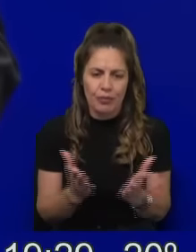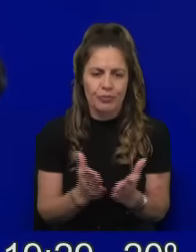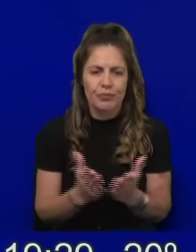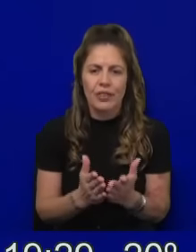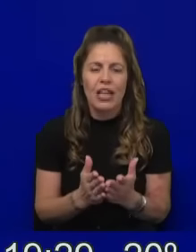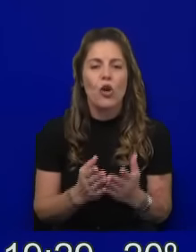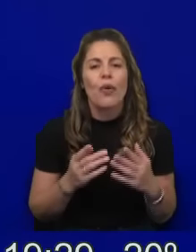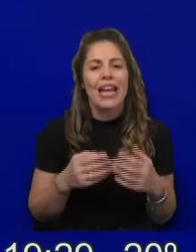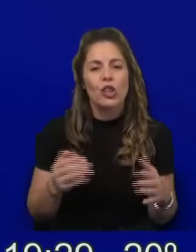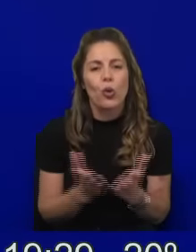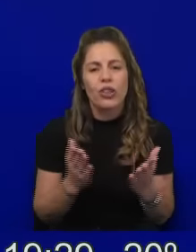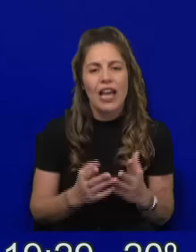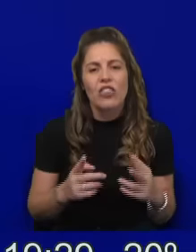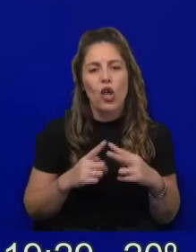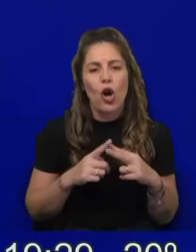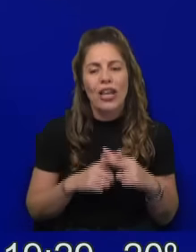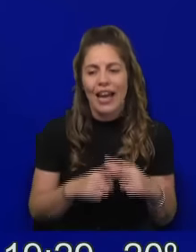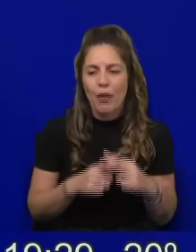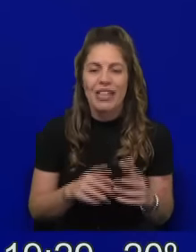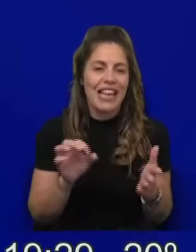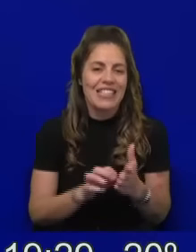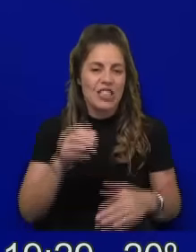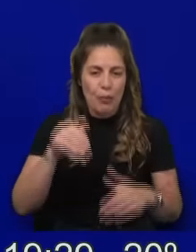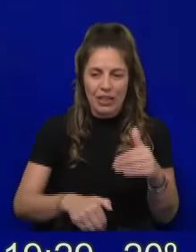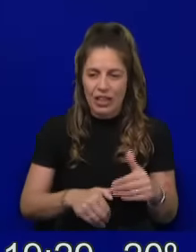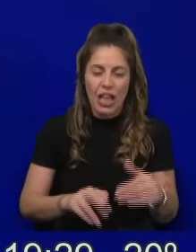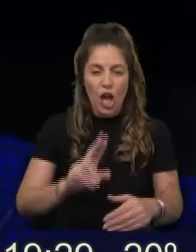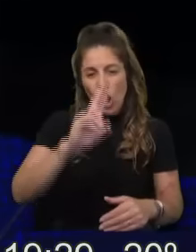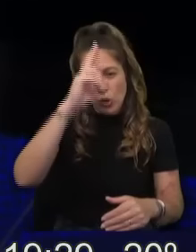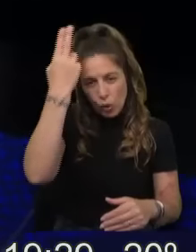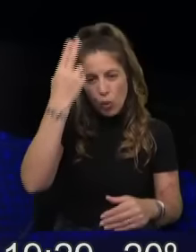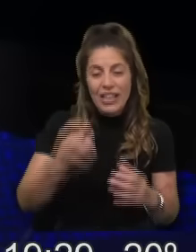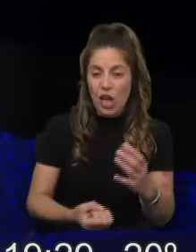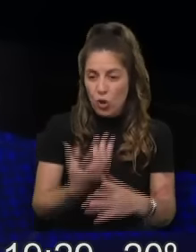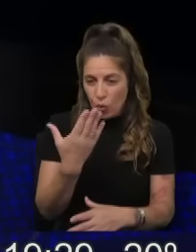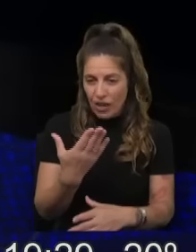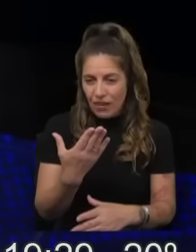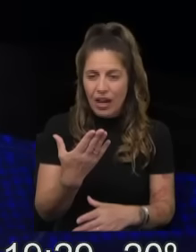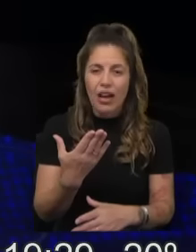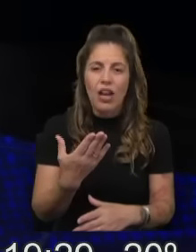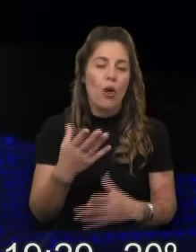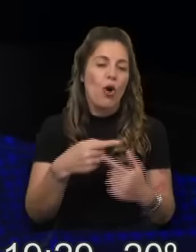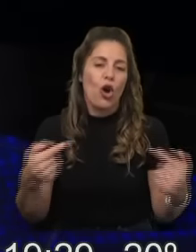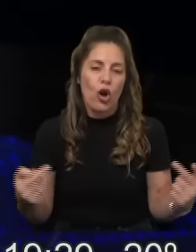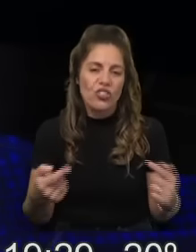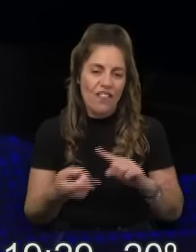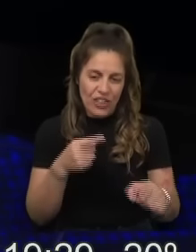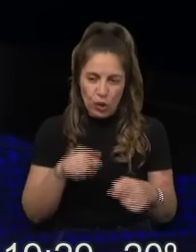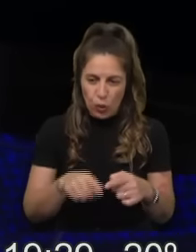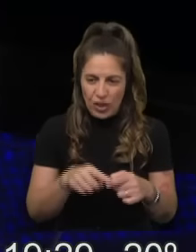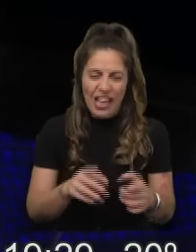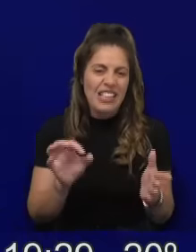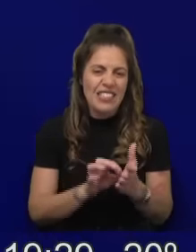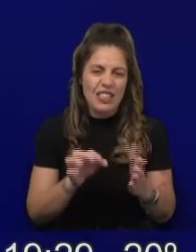del sistema electoral que en Uruguay, Josema, es relativamente nueva. Y como muchas otras cosas vinculadas al